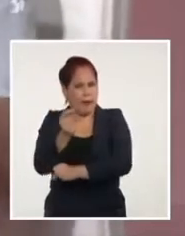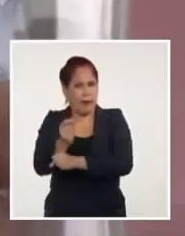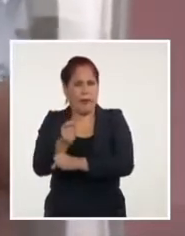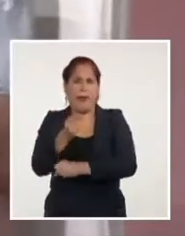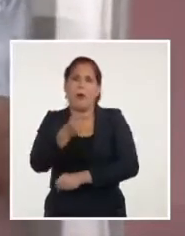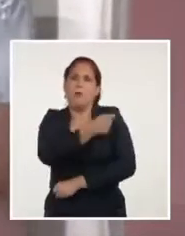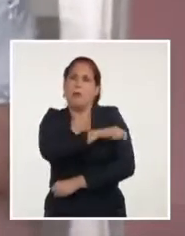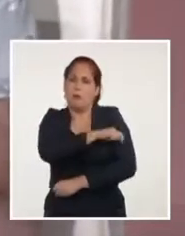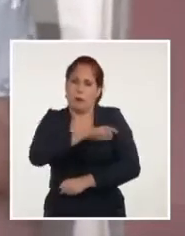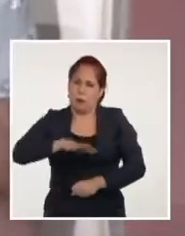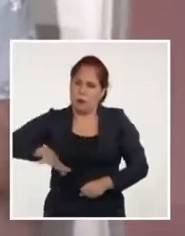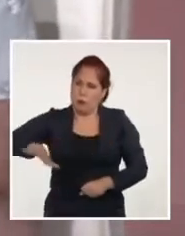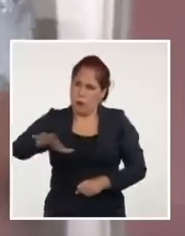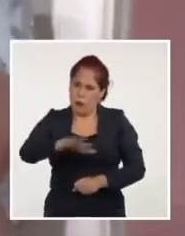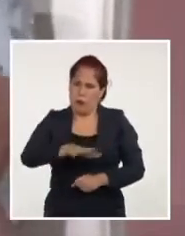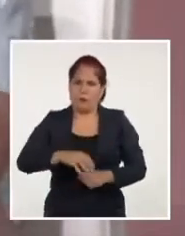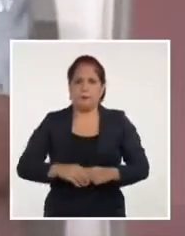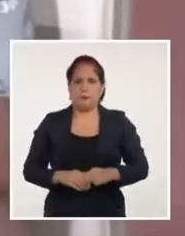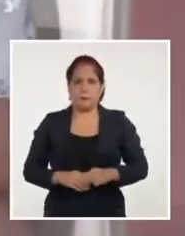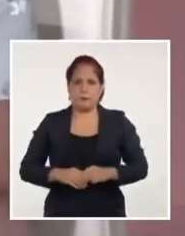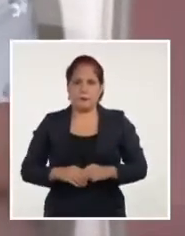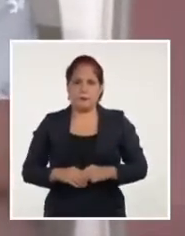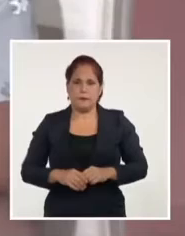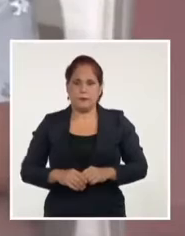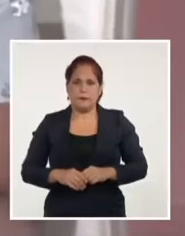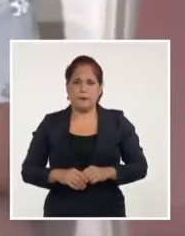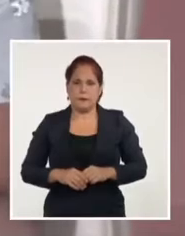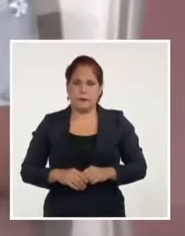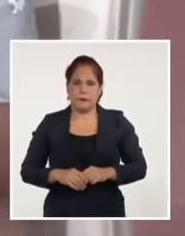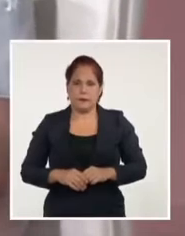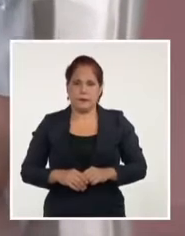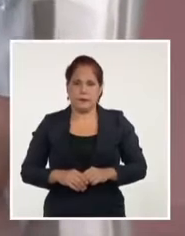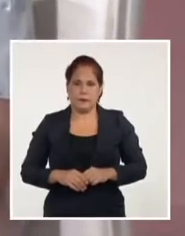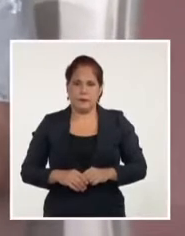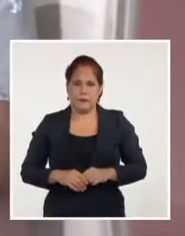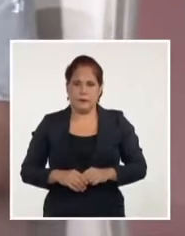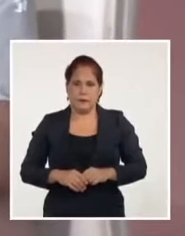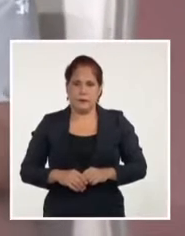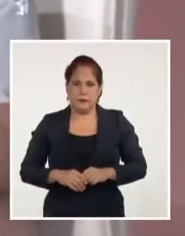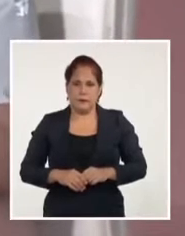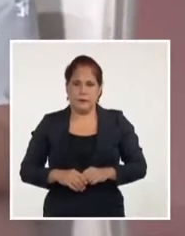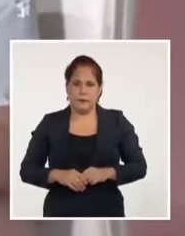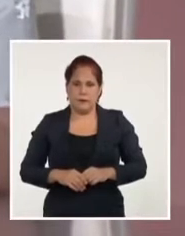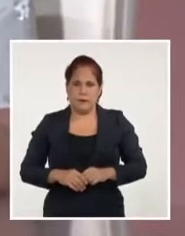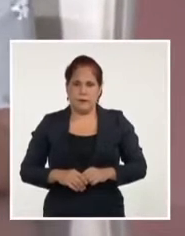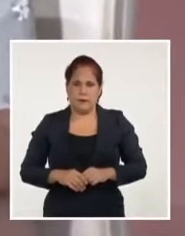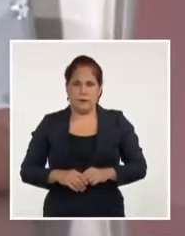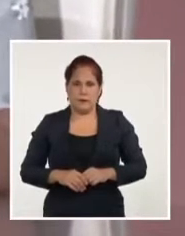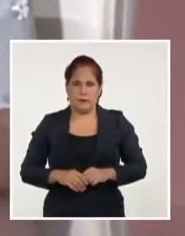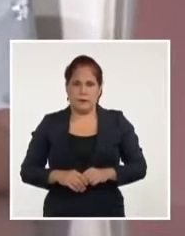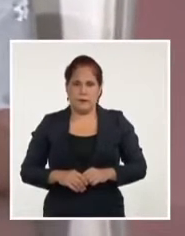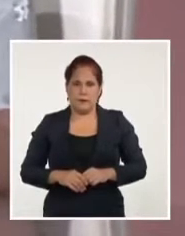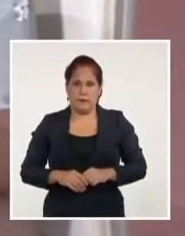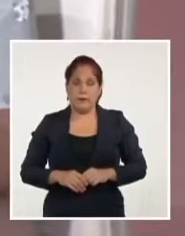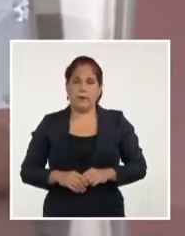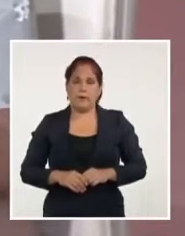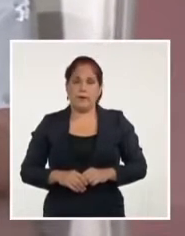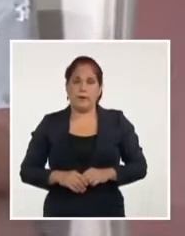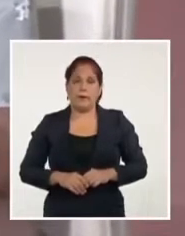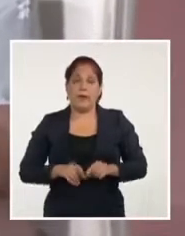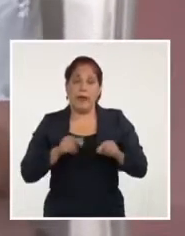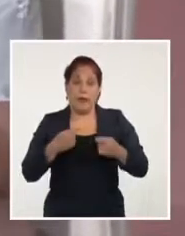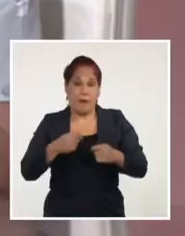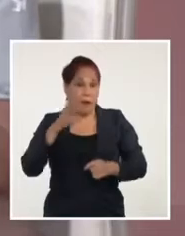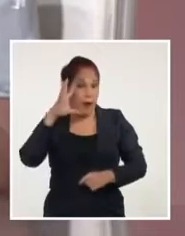Eso es parte de un dicho popular, una canción y tal. Entonces, a partir de eso, hay que entender